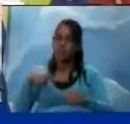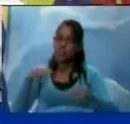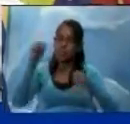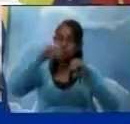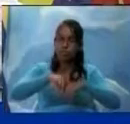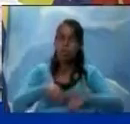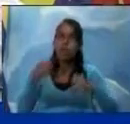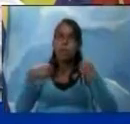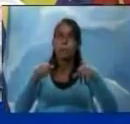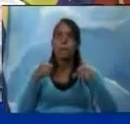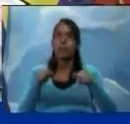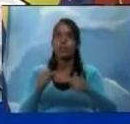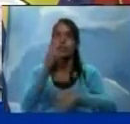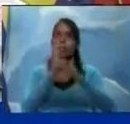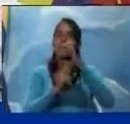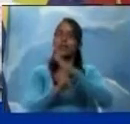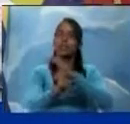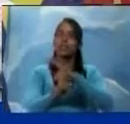en práctica.